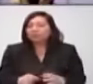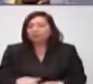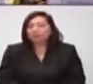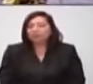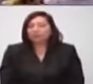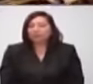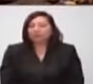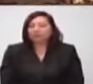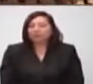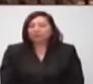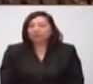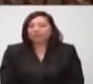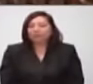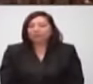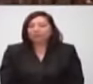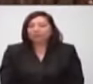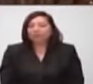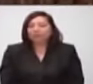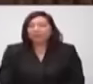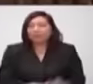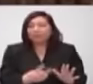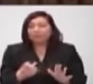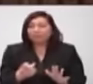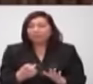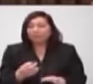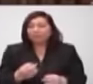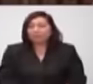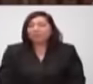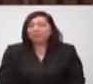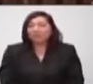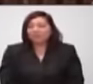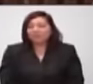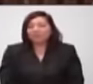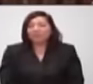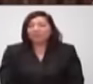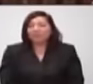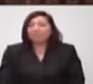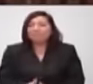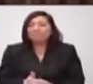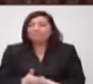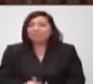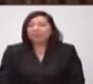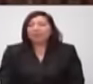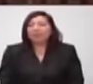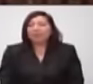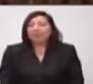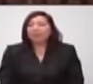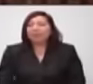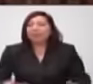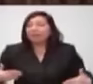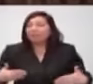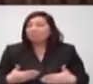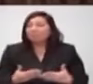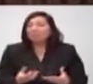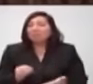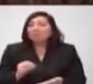realizando expropiaciones, tenemos aproximadamente 700 juicios ya al respecto. Bueno, es parte de la vida, pero lo estamos